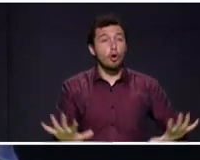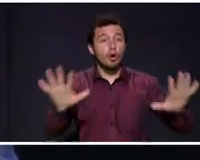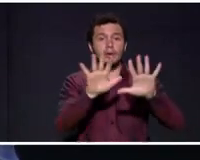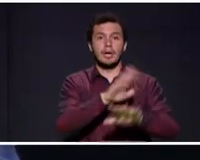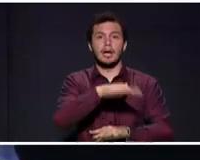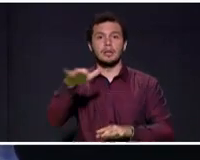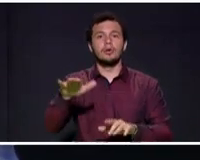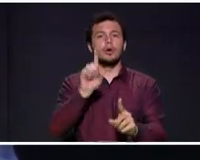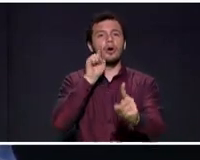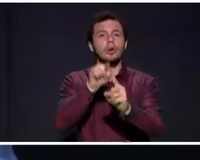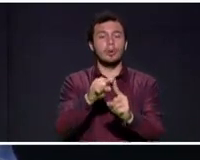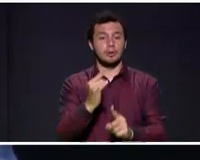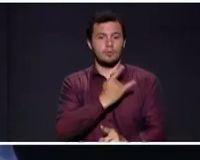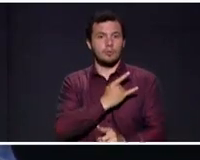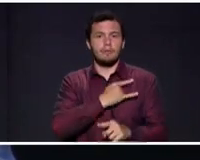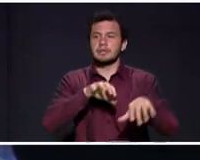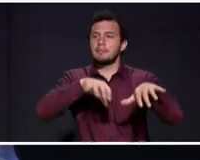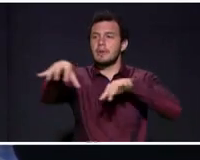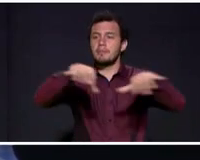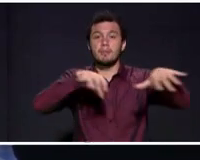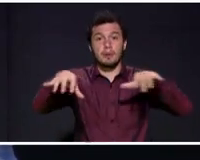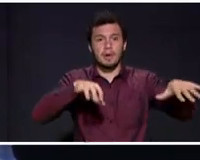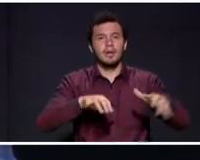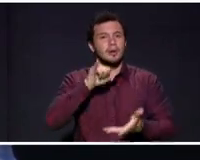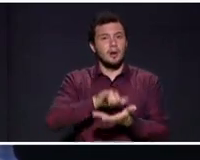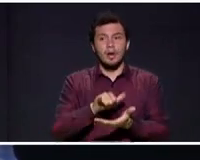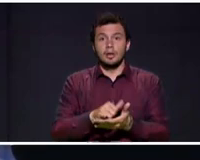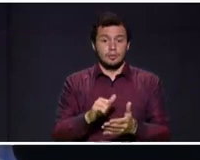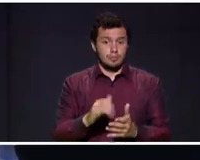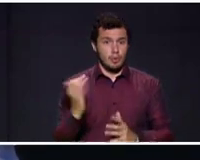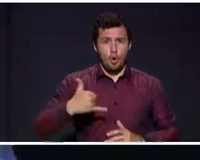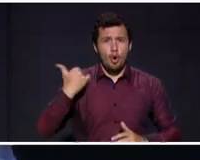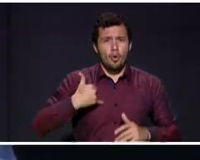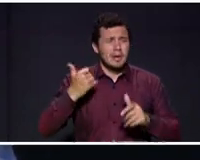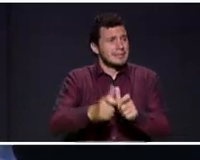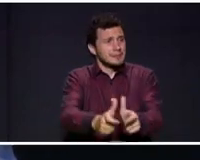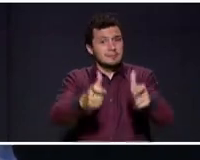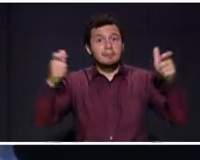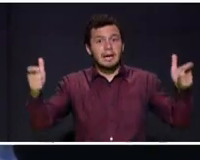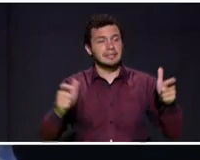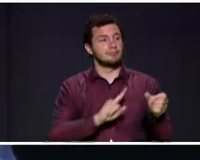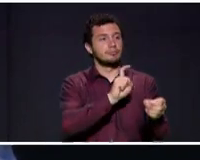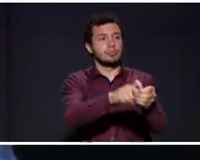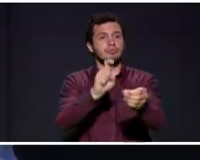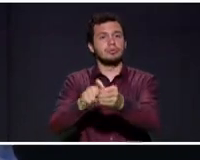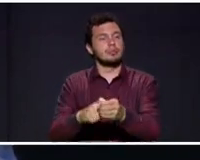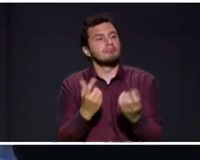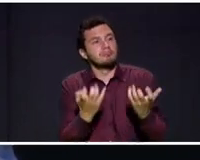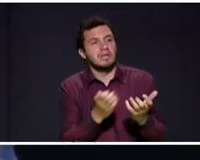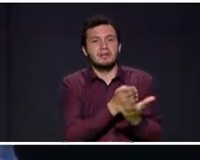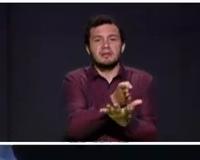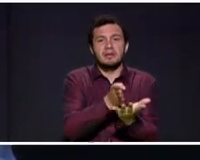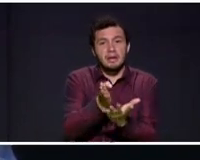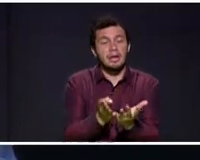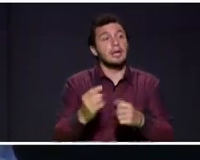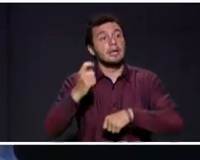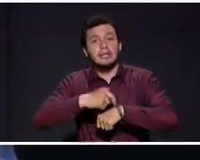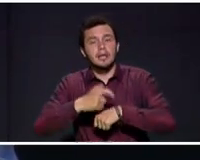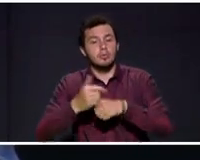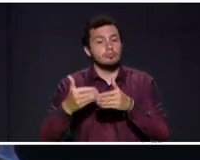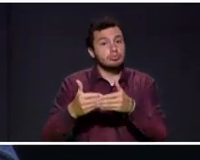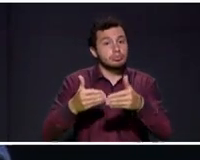es la nueva manera de permitirle que miles de jóvenes puedan estudiar lo que quieren en el tiempo que ellos quieren y de la manera como